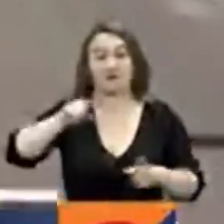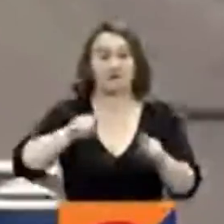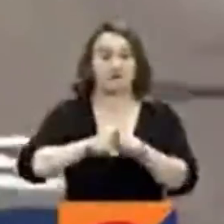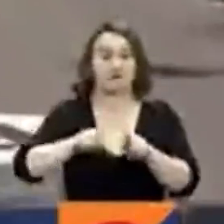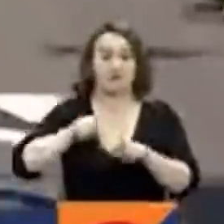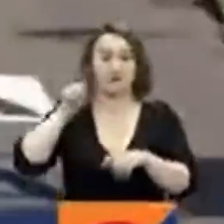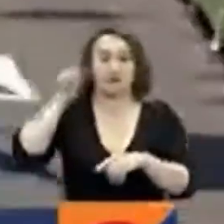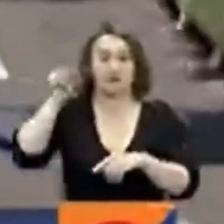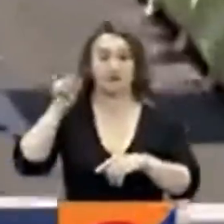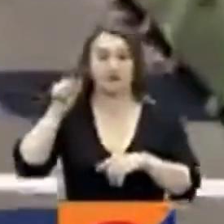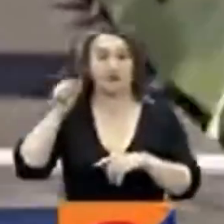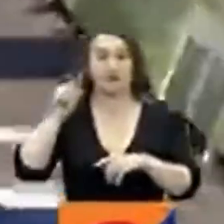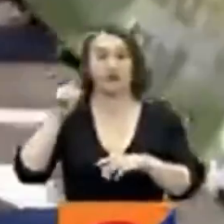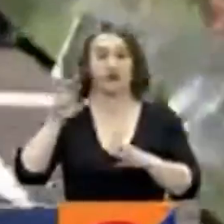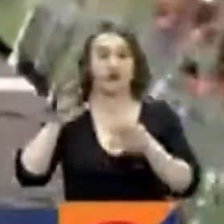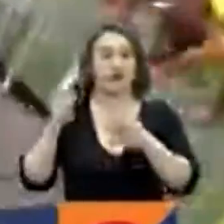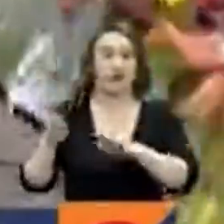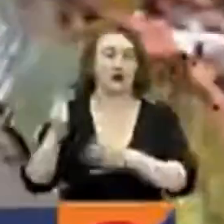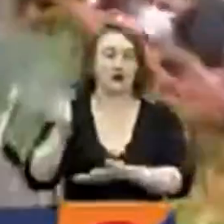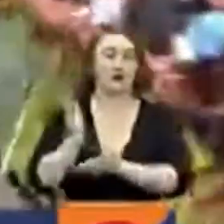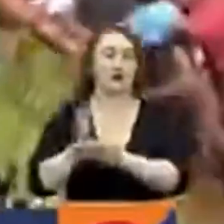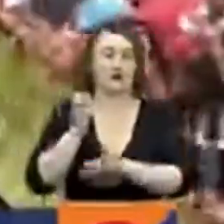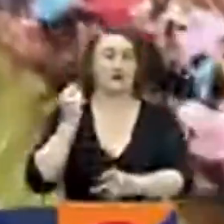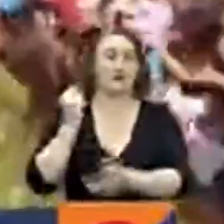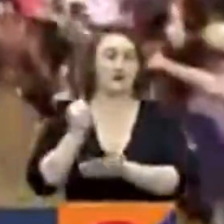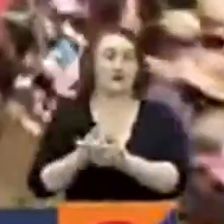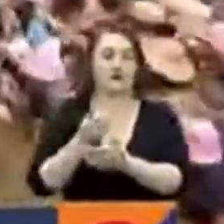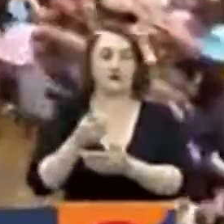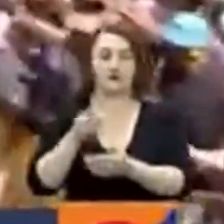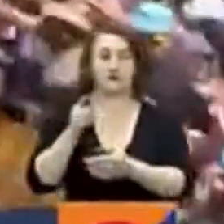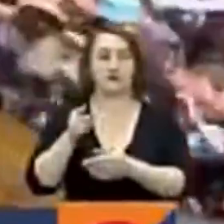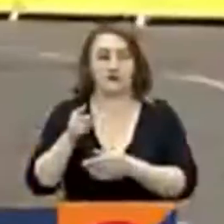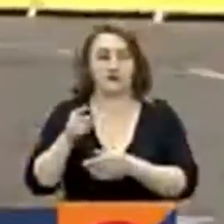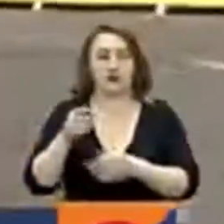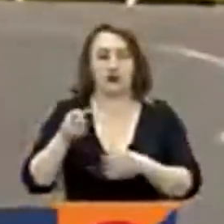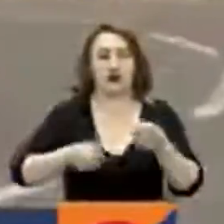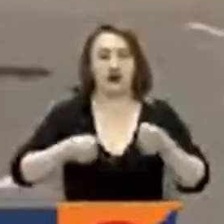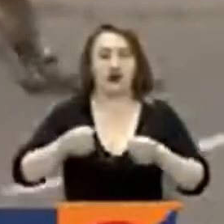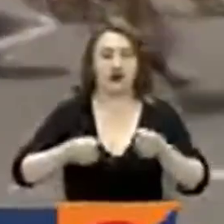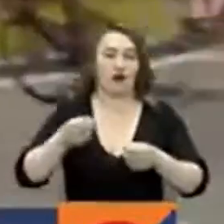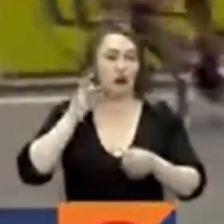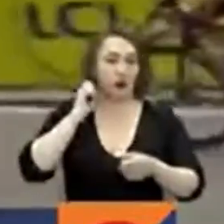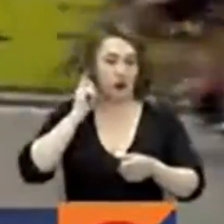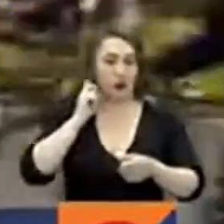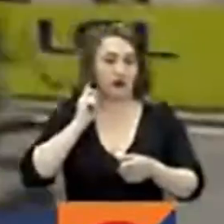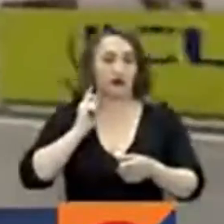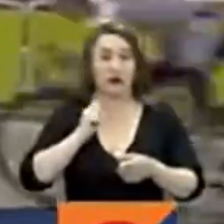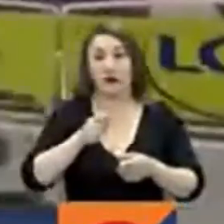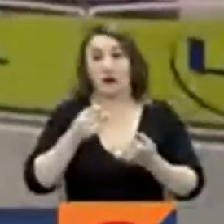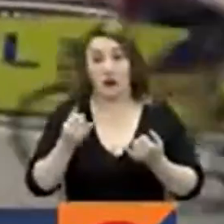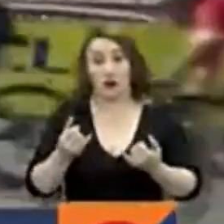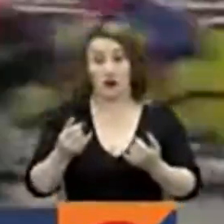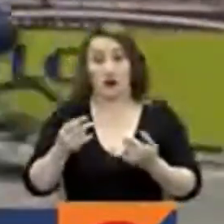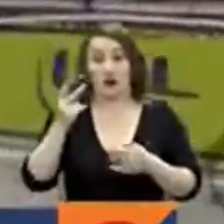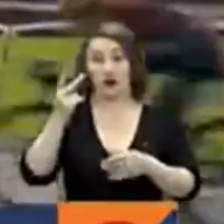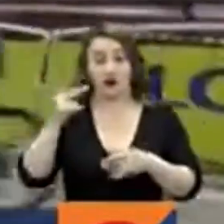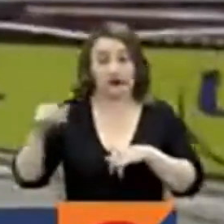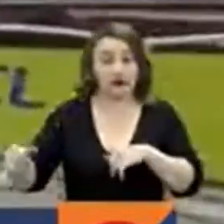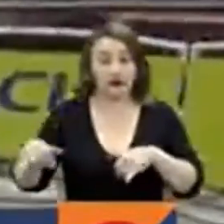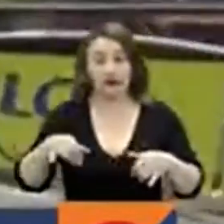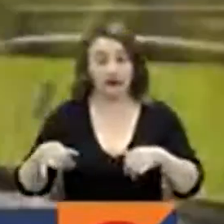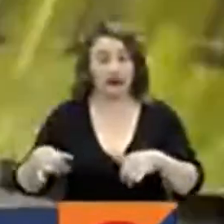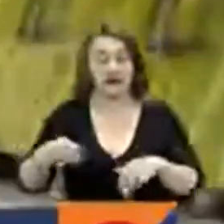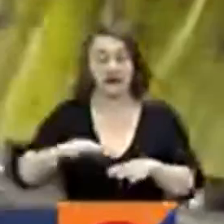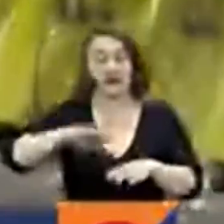Francia por televisión hasta que murió en un accidente de tránsito ocasionado por un conductor borracho. Ahora vienen las 2 etapas de alta montaña en